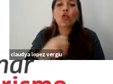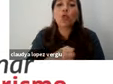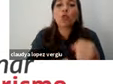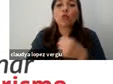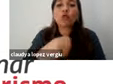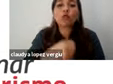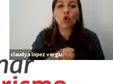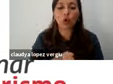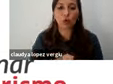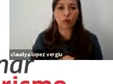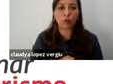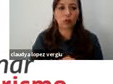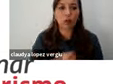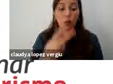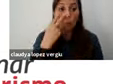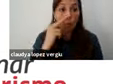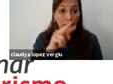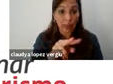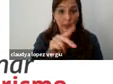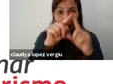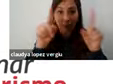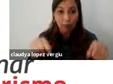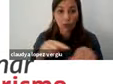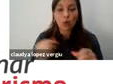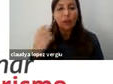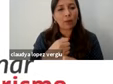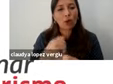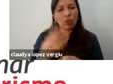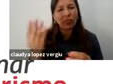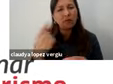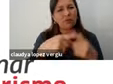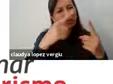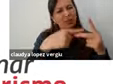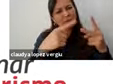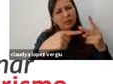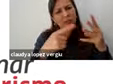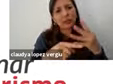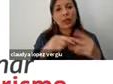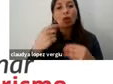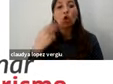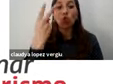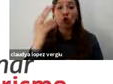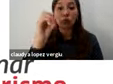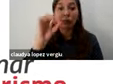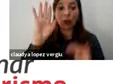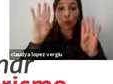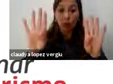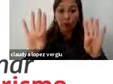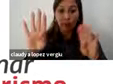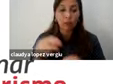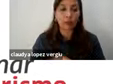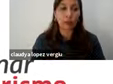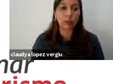Como pueden ver, hemos trabajado con diferentes cooperantes. En el 2009 comenzamos con USAID, con un programa de capacitación